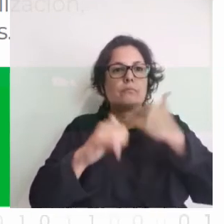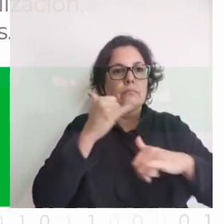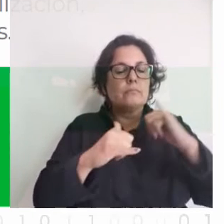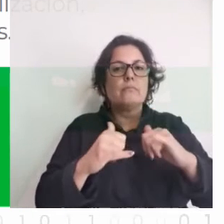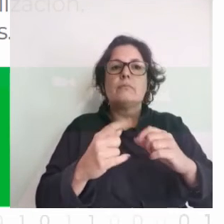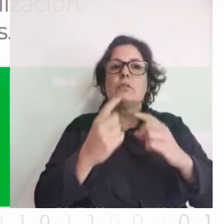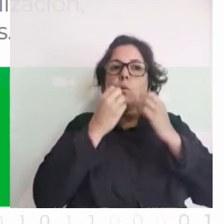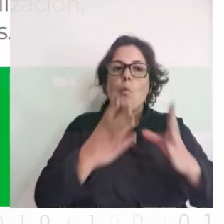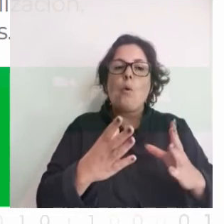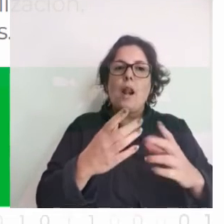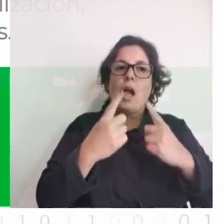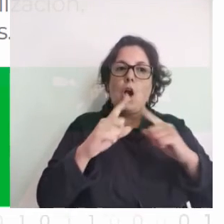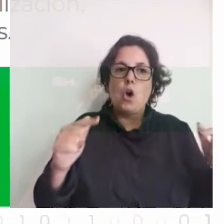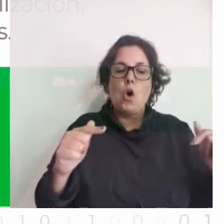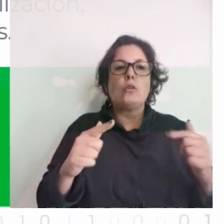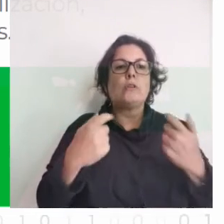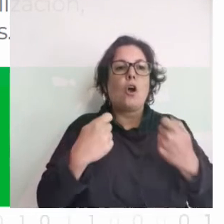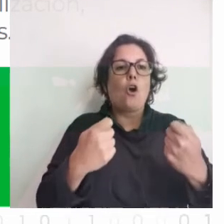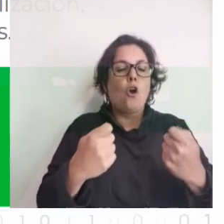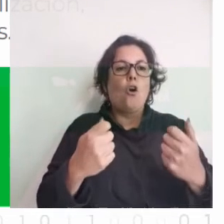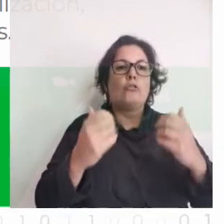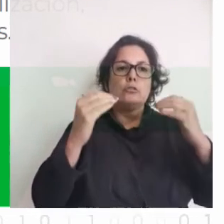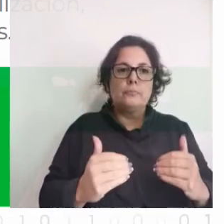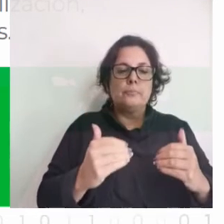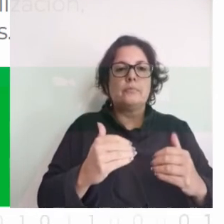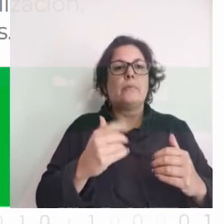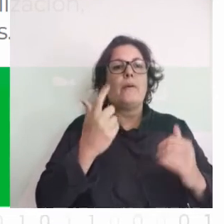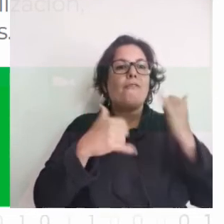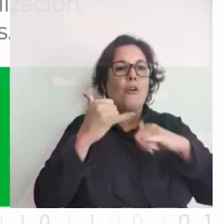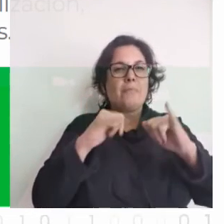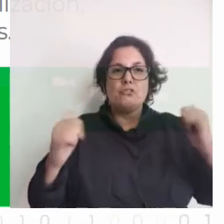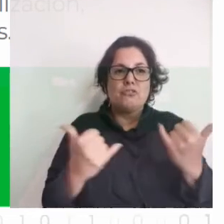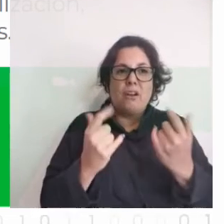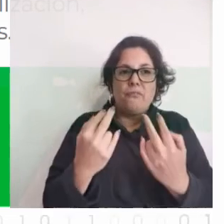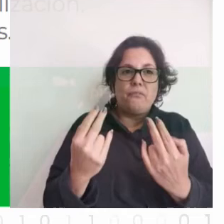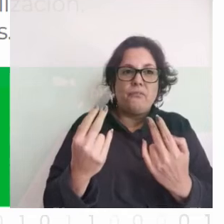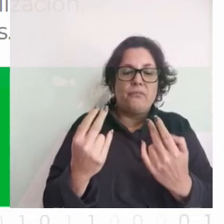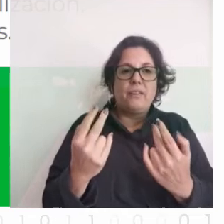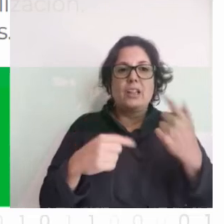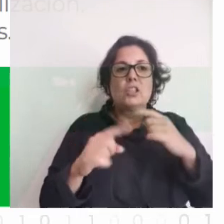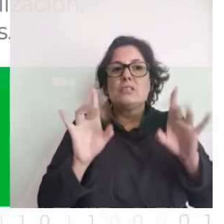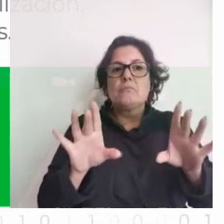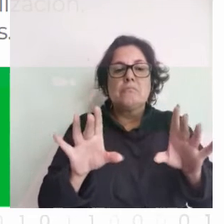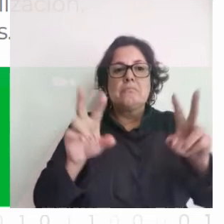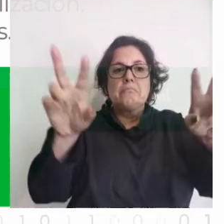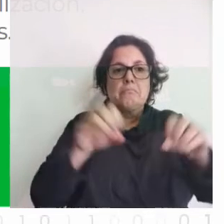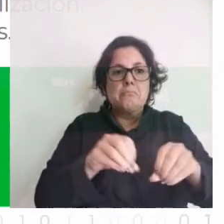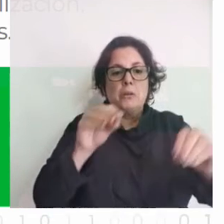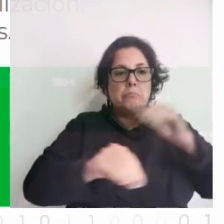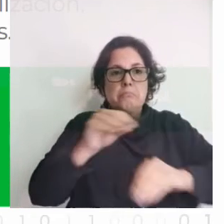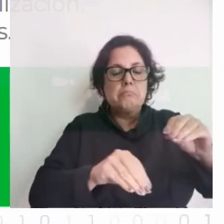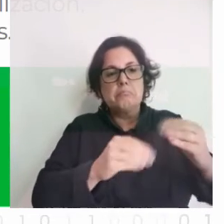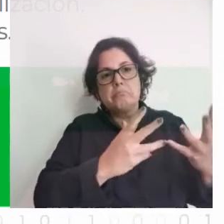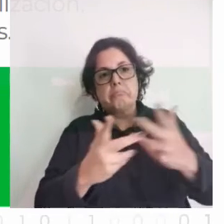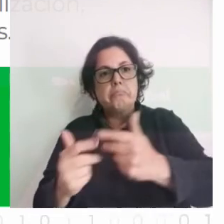ellas un bajo costo de obtención, dado que es información que ya existe, solo requiere que sea reprocesada para su